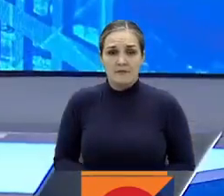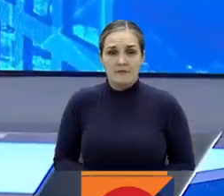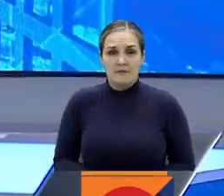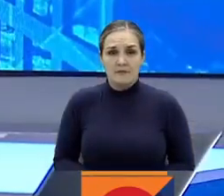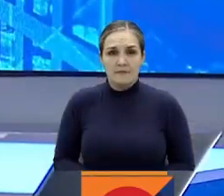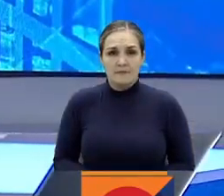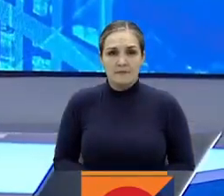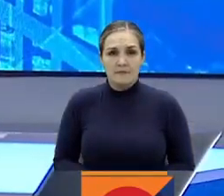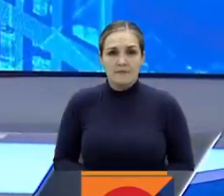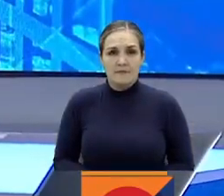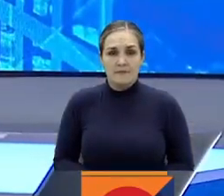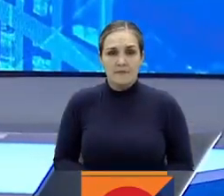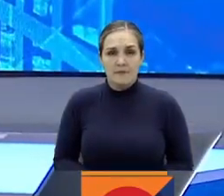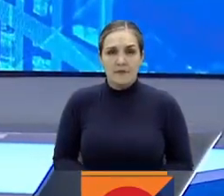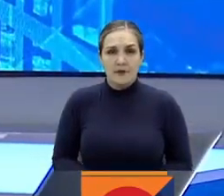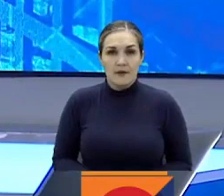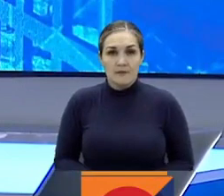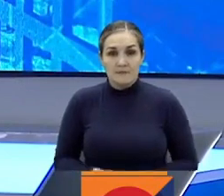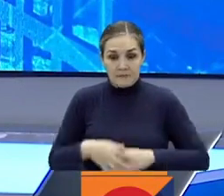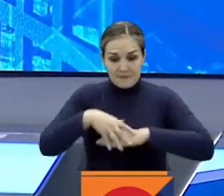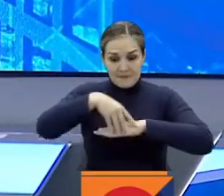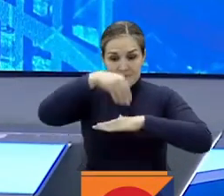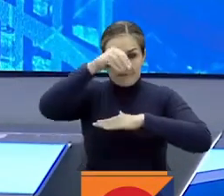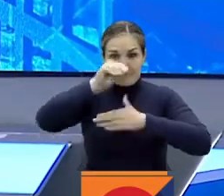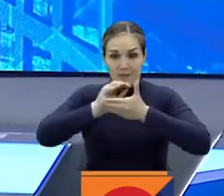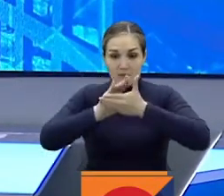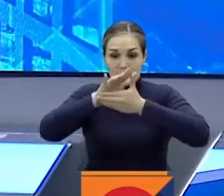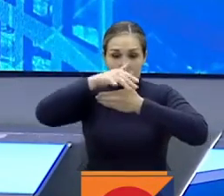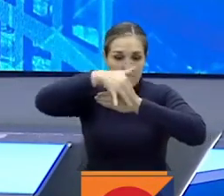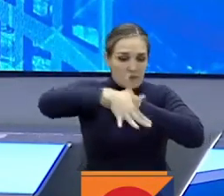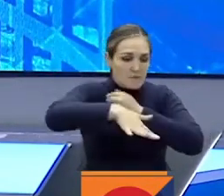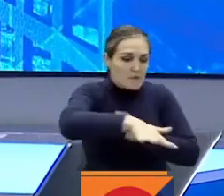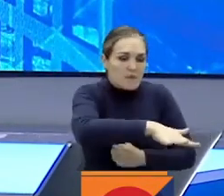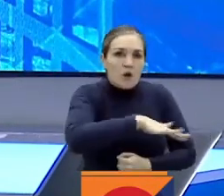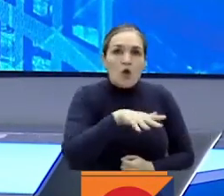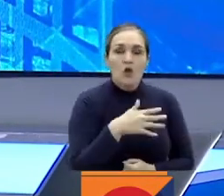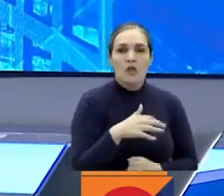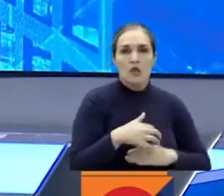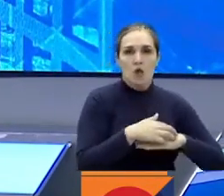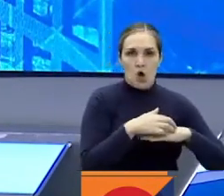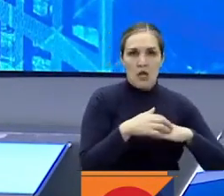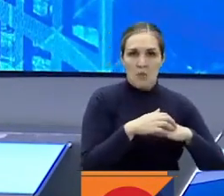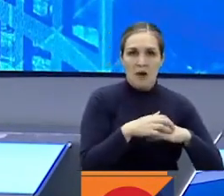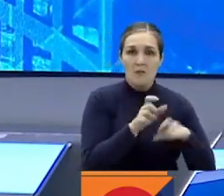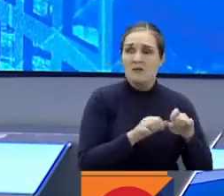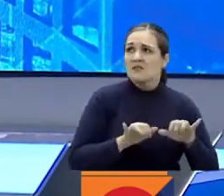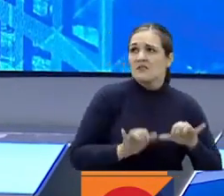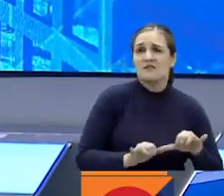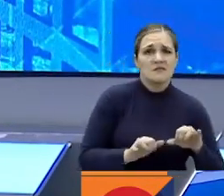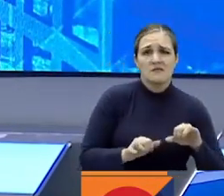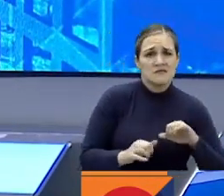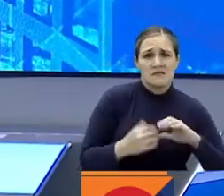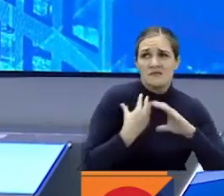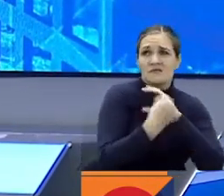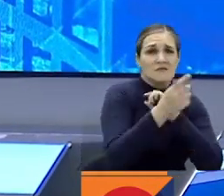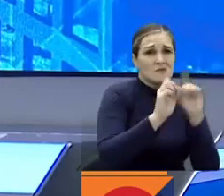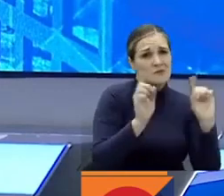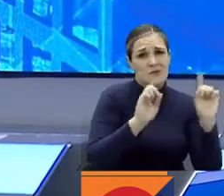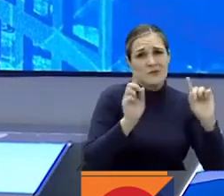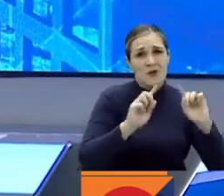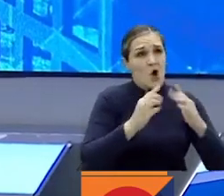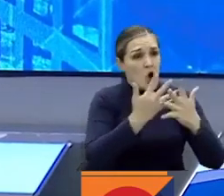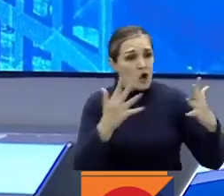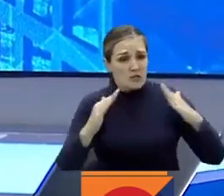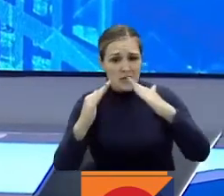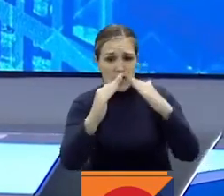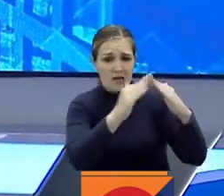En la zona de influencia del Ruiz, en el departamento del Tolima, algunas familias se resisten a evacuar. Temen dejar sus pertenencias,